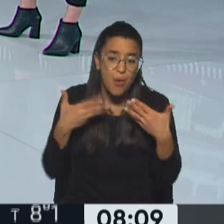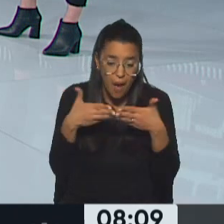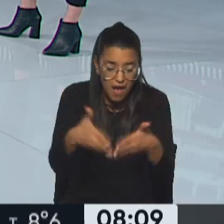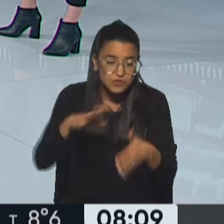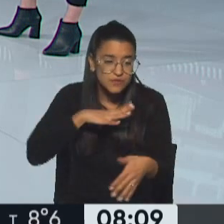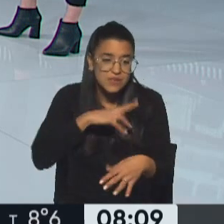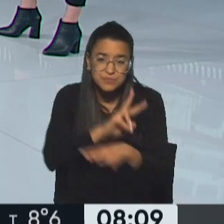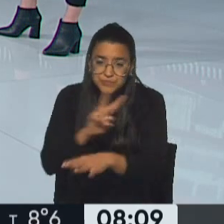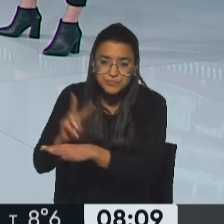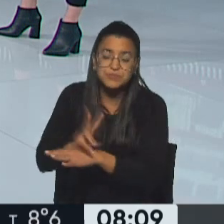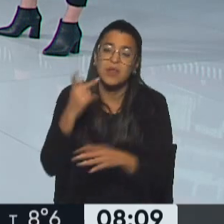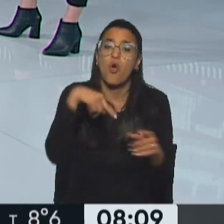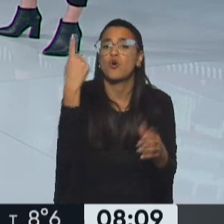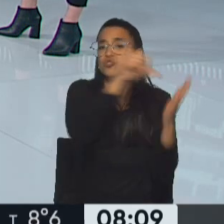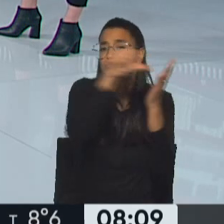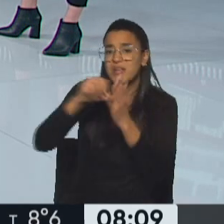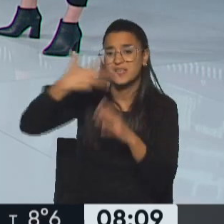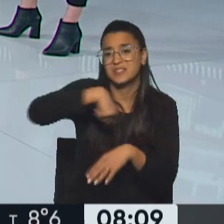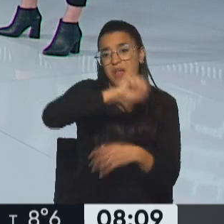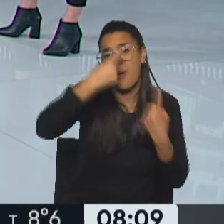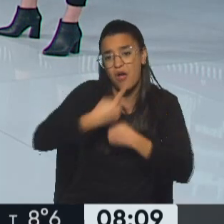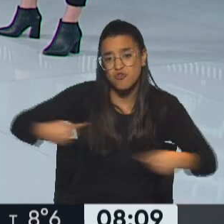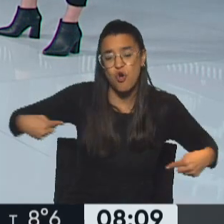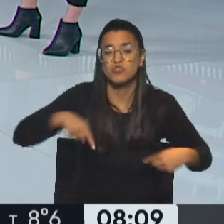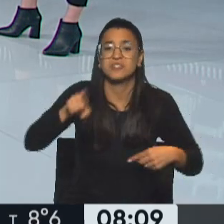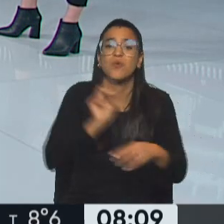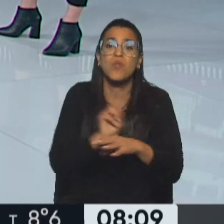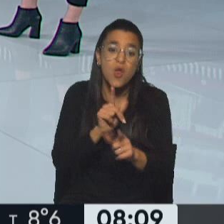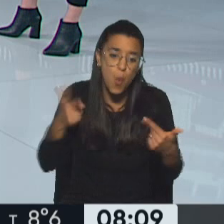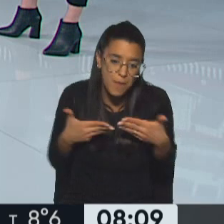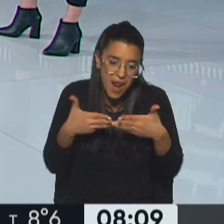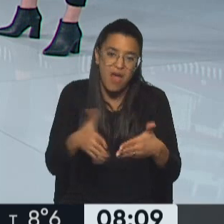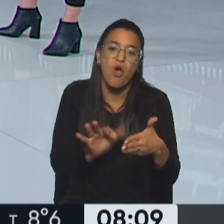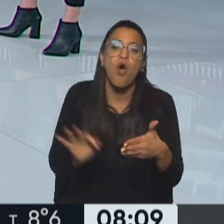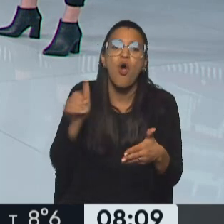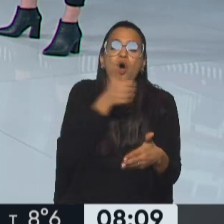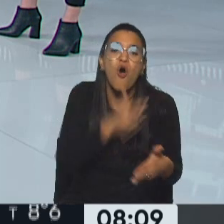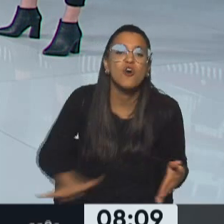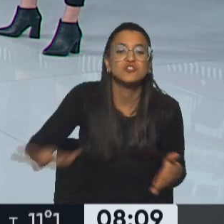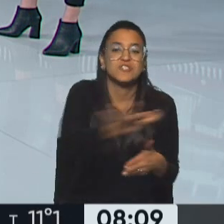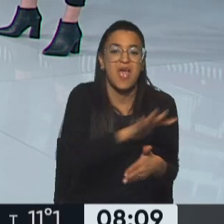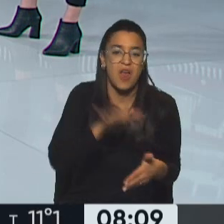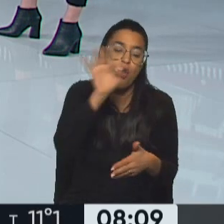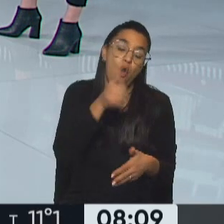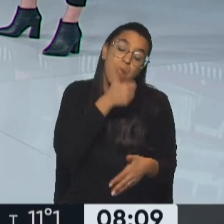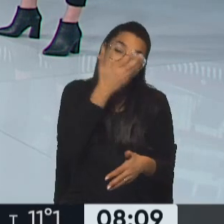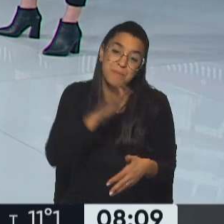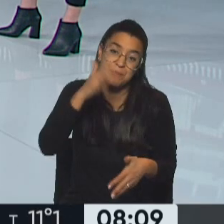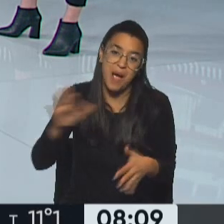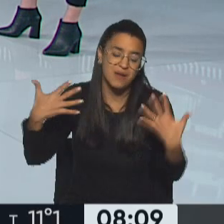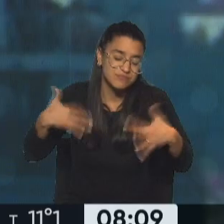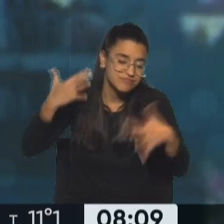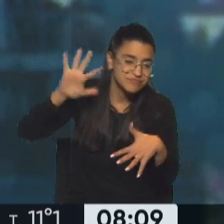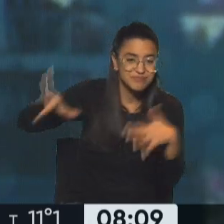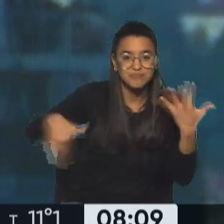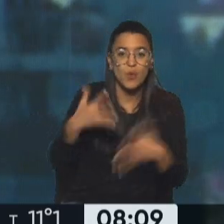los cargueros de distintos países que transportan mercancías para poder navegar en un océano o en este caso, claro, en un mar tan